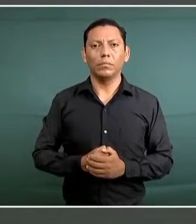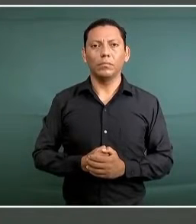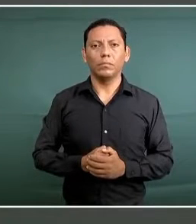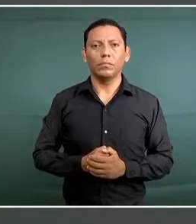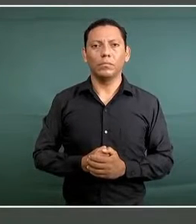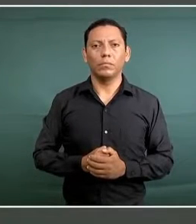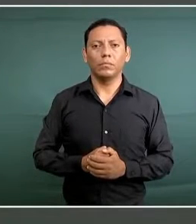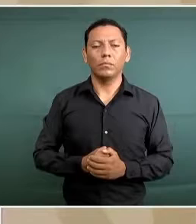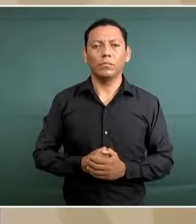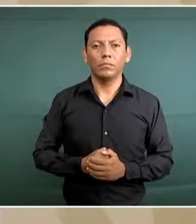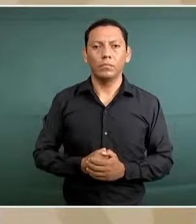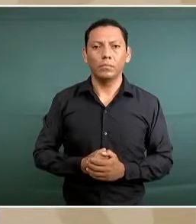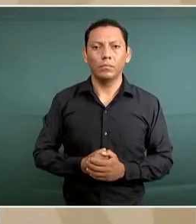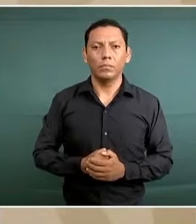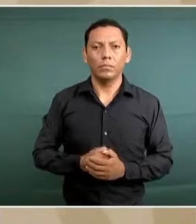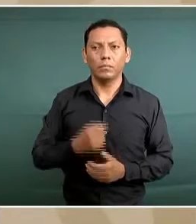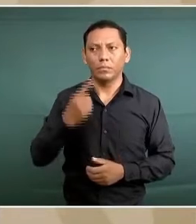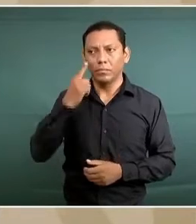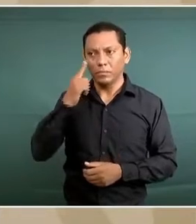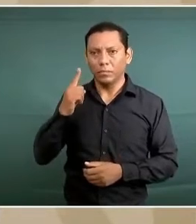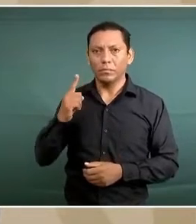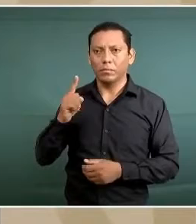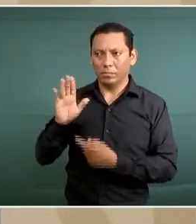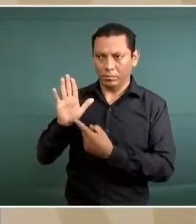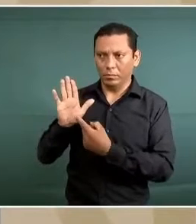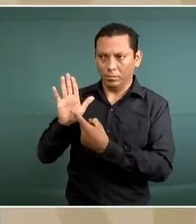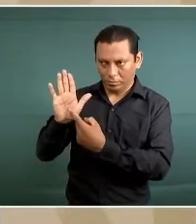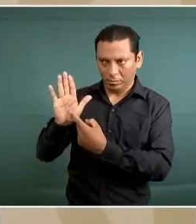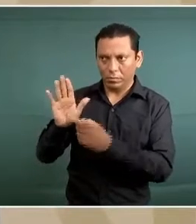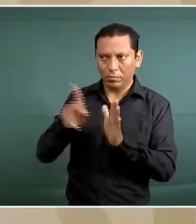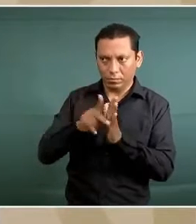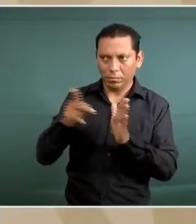a poner la nota la del reforma